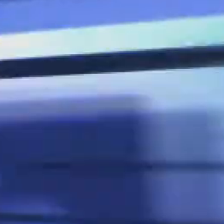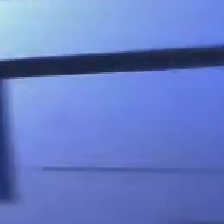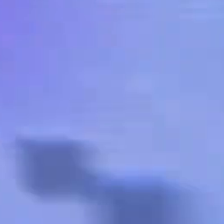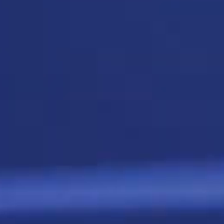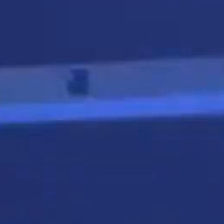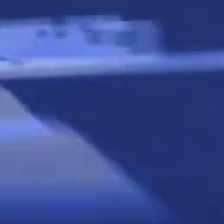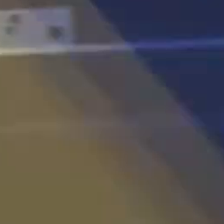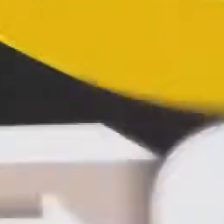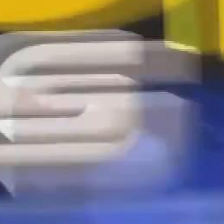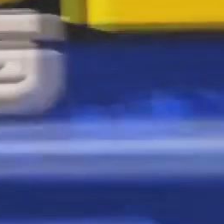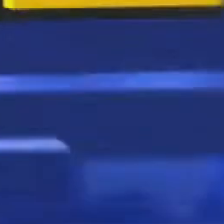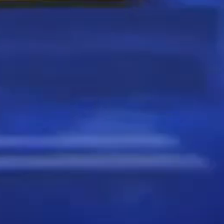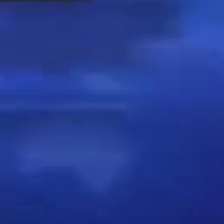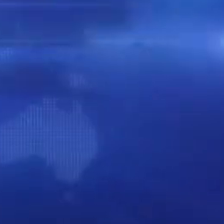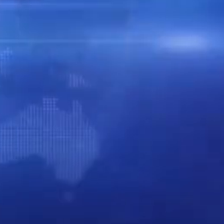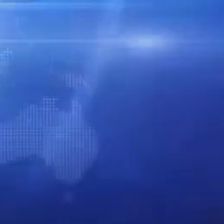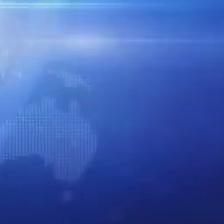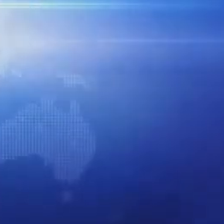noticiero que usted quiere ver.